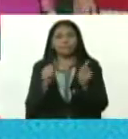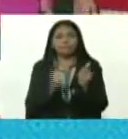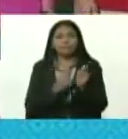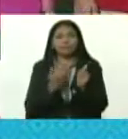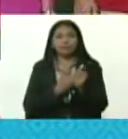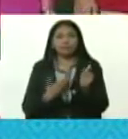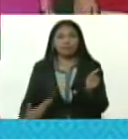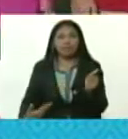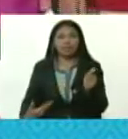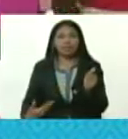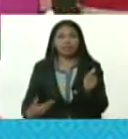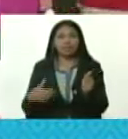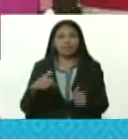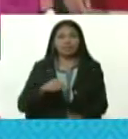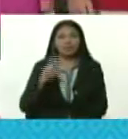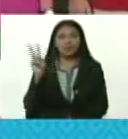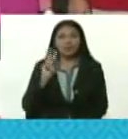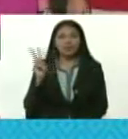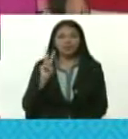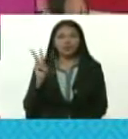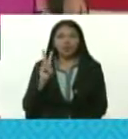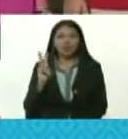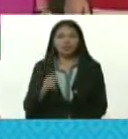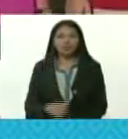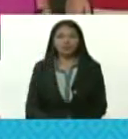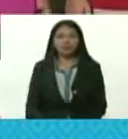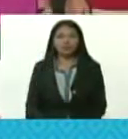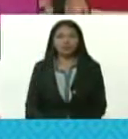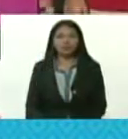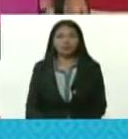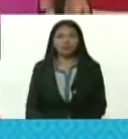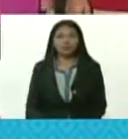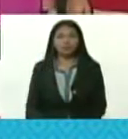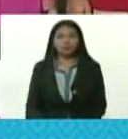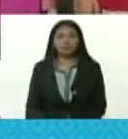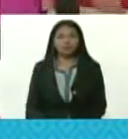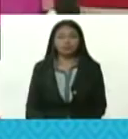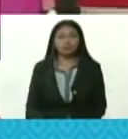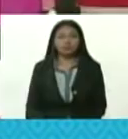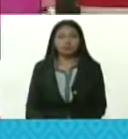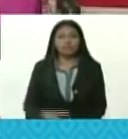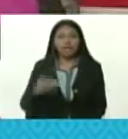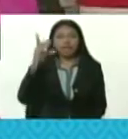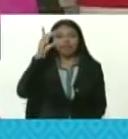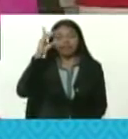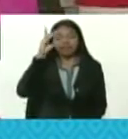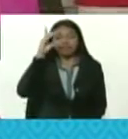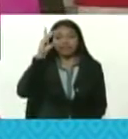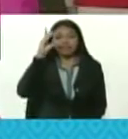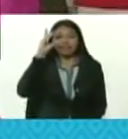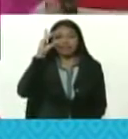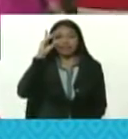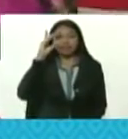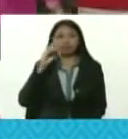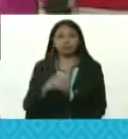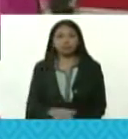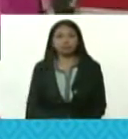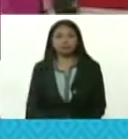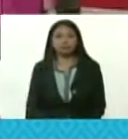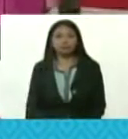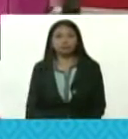vicepresidenta ejecutiva de la República Bolivariana de Venezuela, Delcy Eloína Rodríguez Gómez,